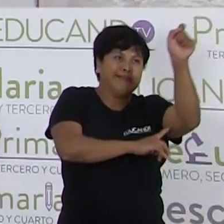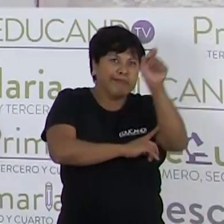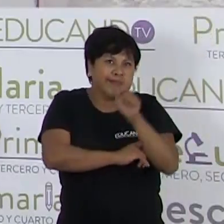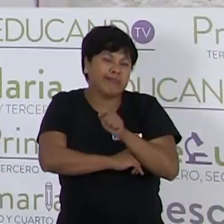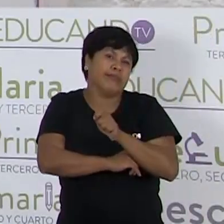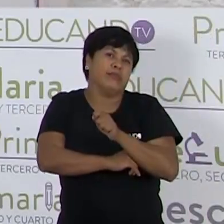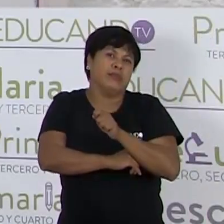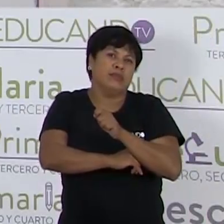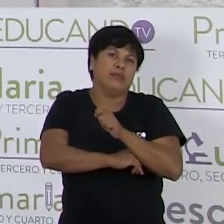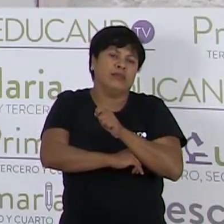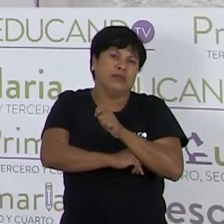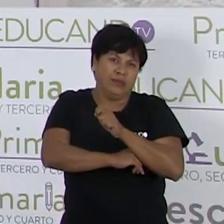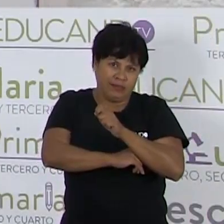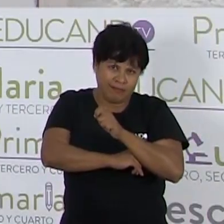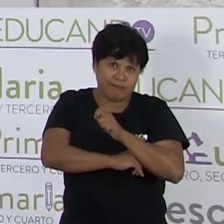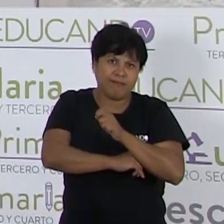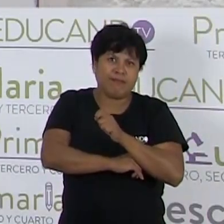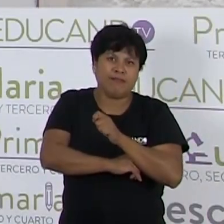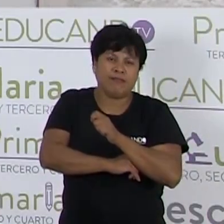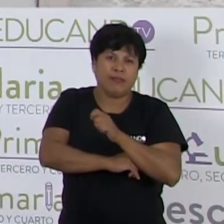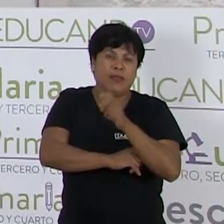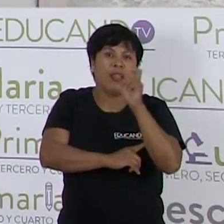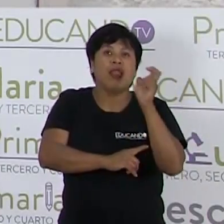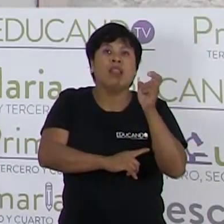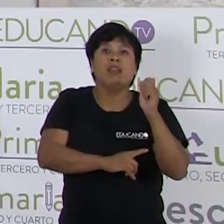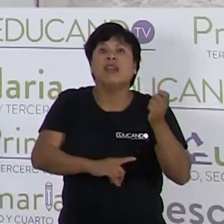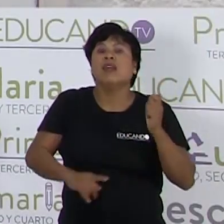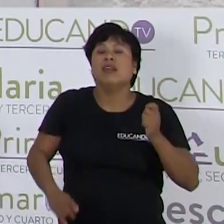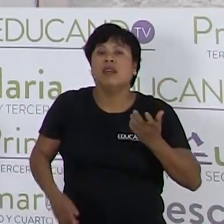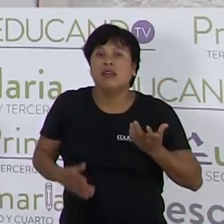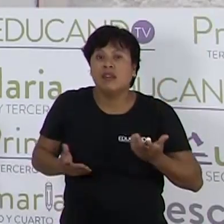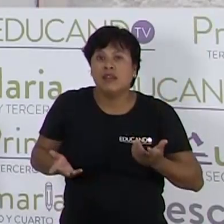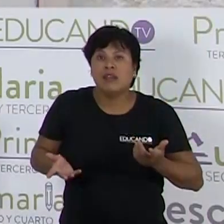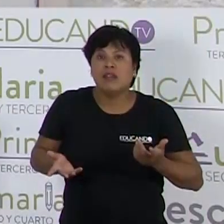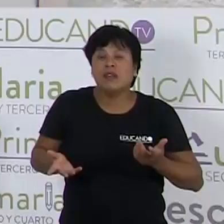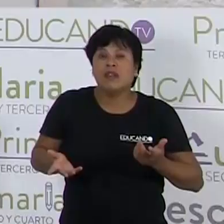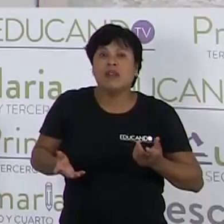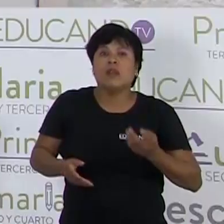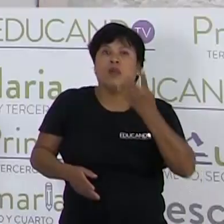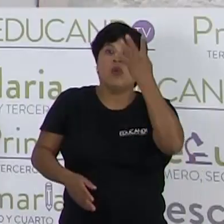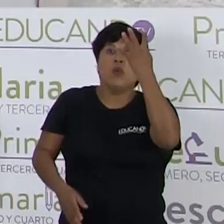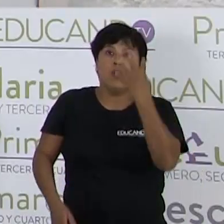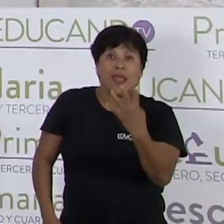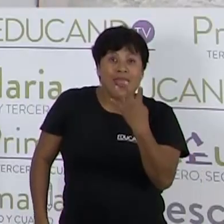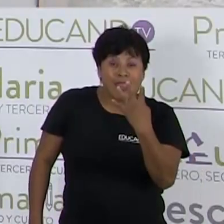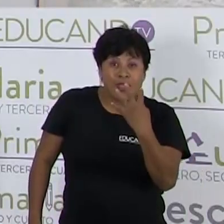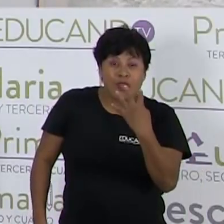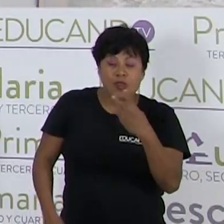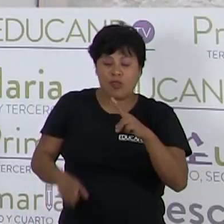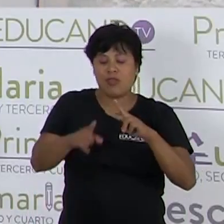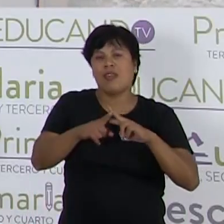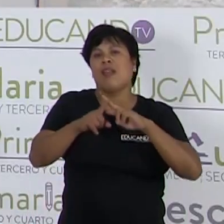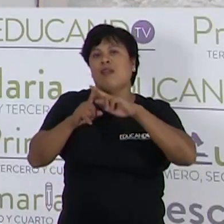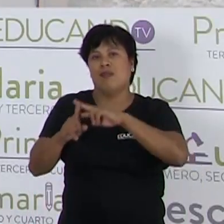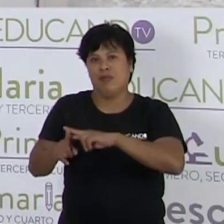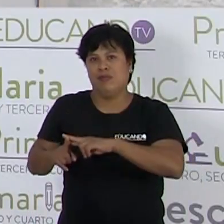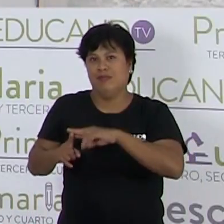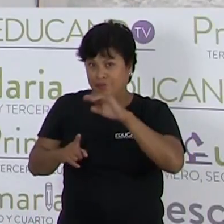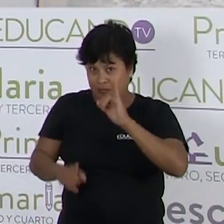¿qué? Otra línea. Y estoy sacando 4 triángulos,